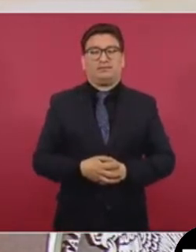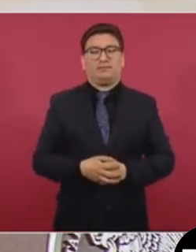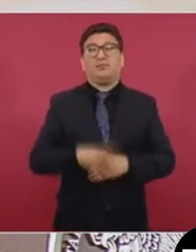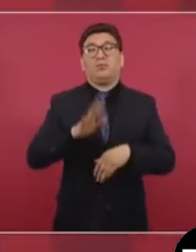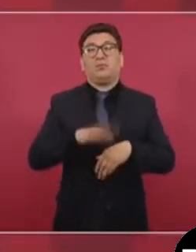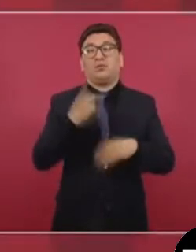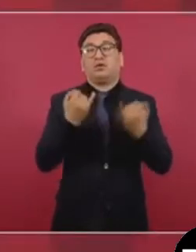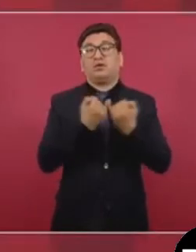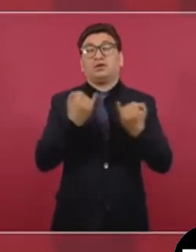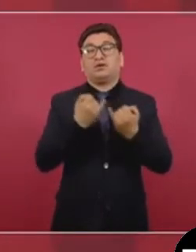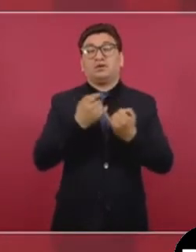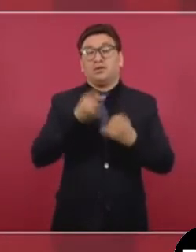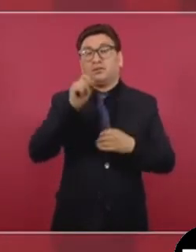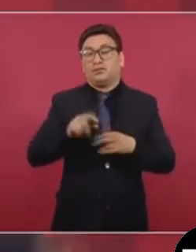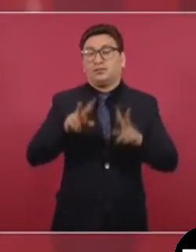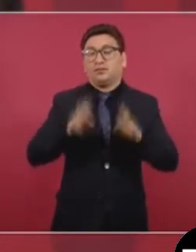Valle de Bravo,